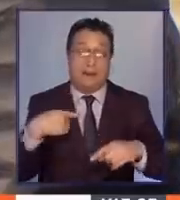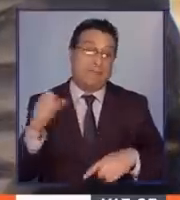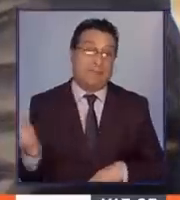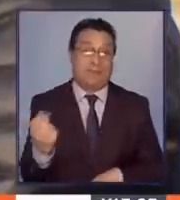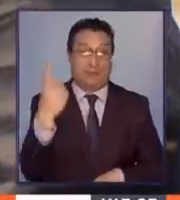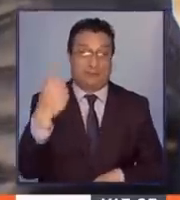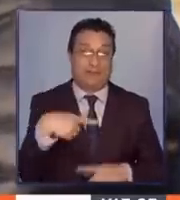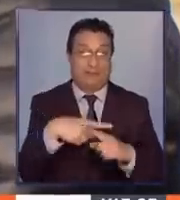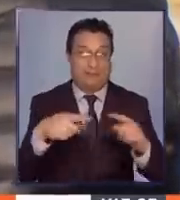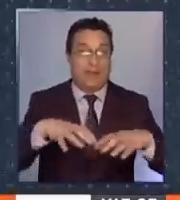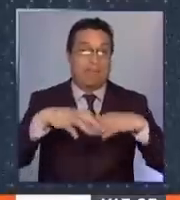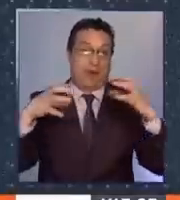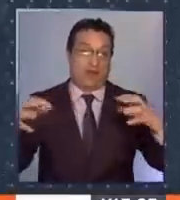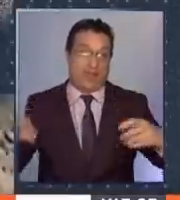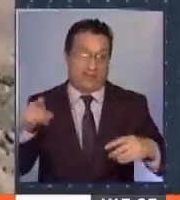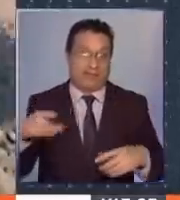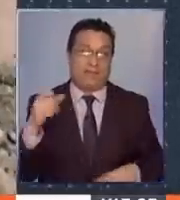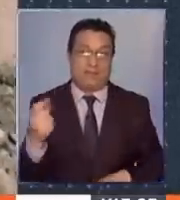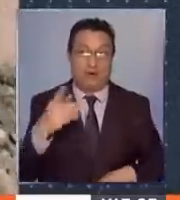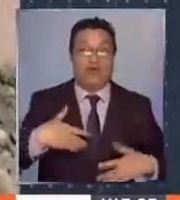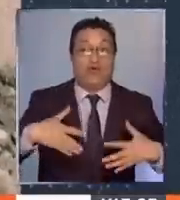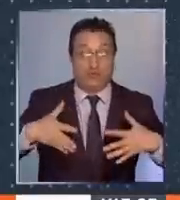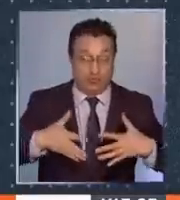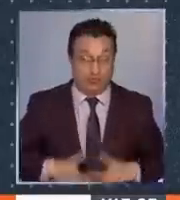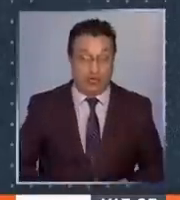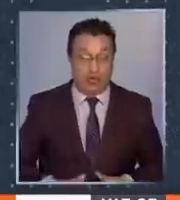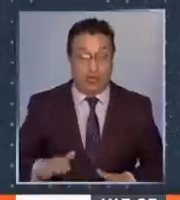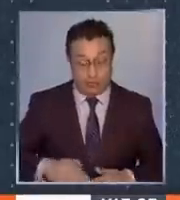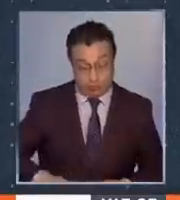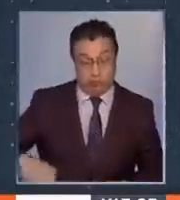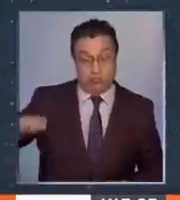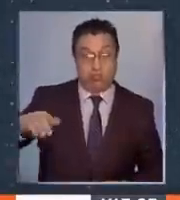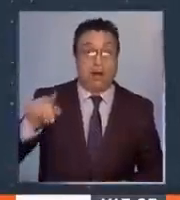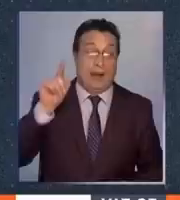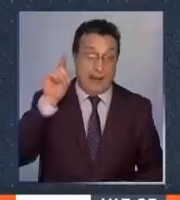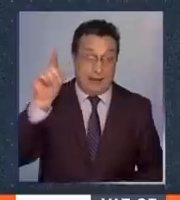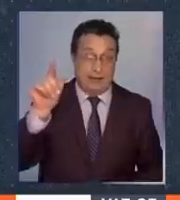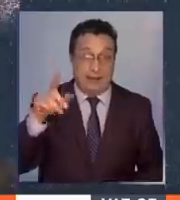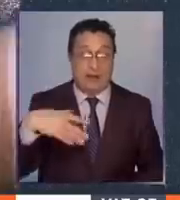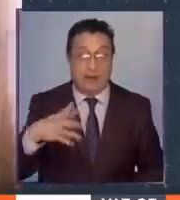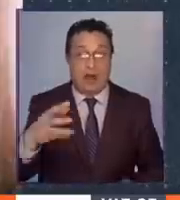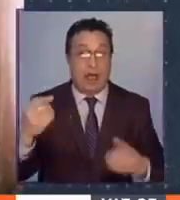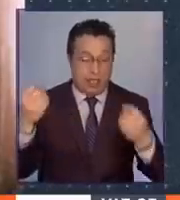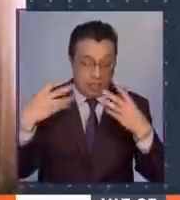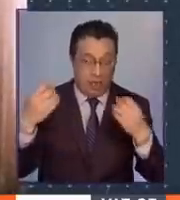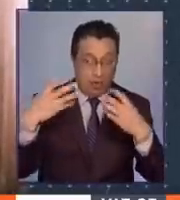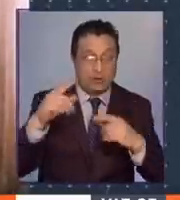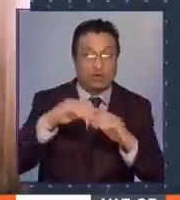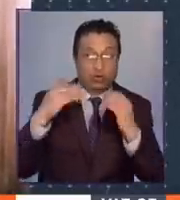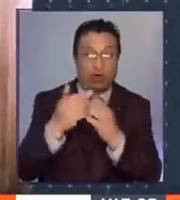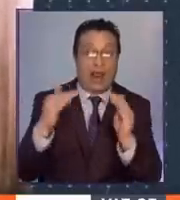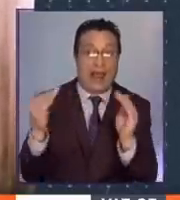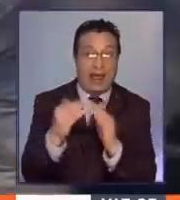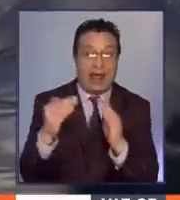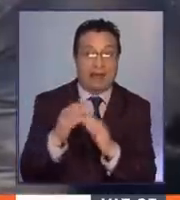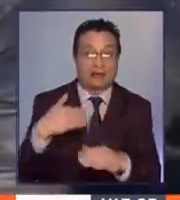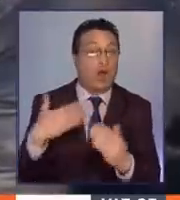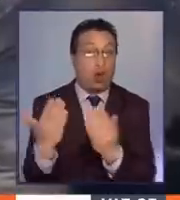camada de las montañas. Soy nacido, criado, en el sentido de educación. Yo me eduqué en la casa, no fui